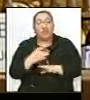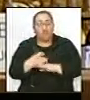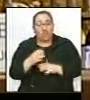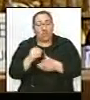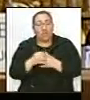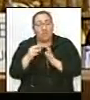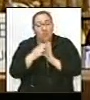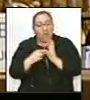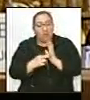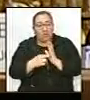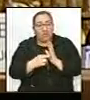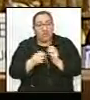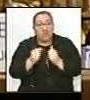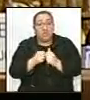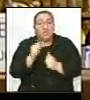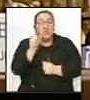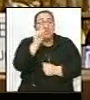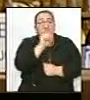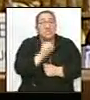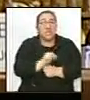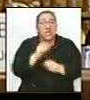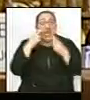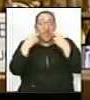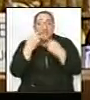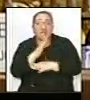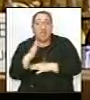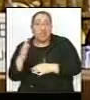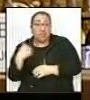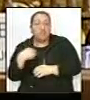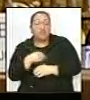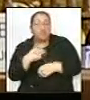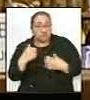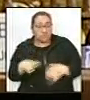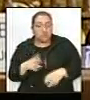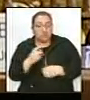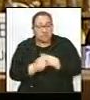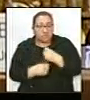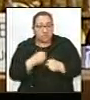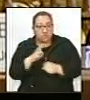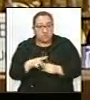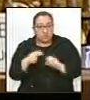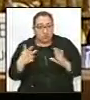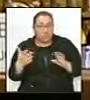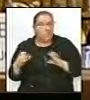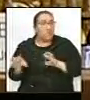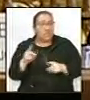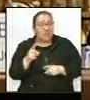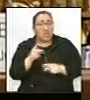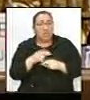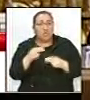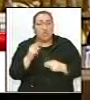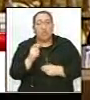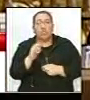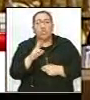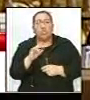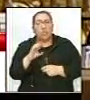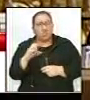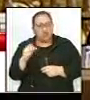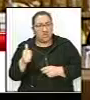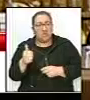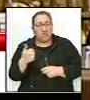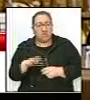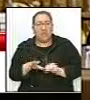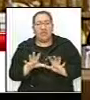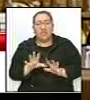programa en tanto en la sierra como en la selva, ¿no? De hecho, vamos a ya en el año 2018 ha habido algo en, a nivel de trucha, me parece que ha sido